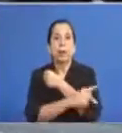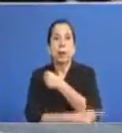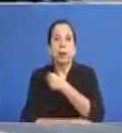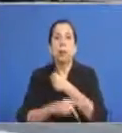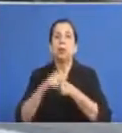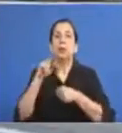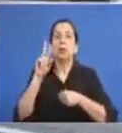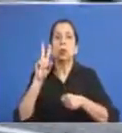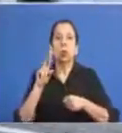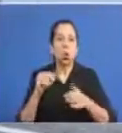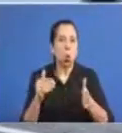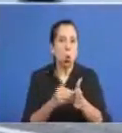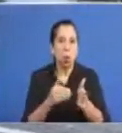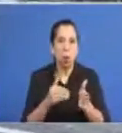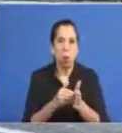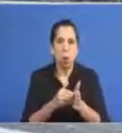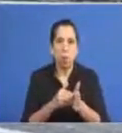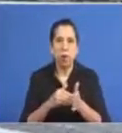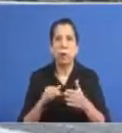a volver a funcionar.